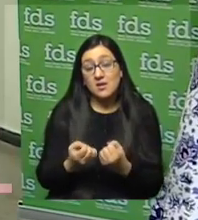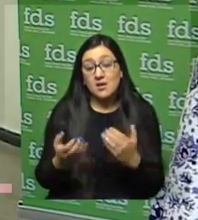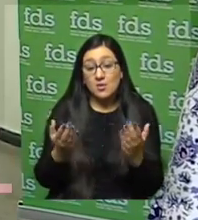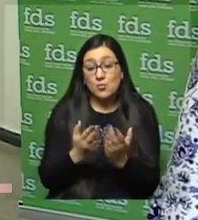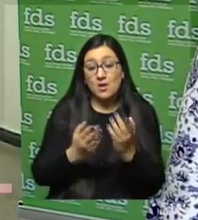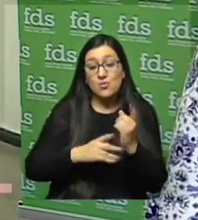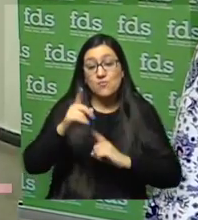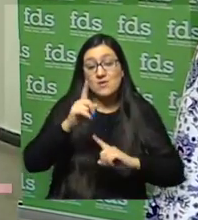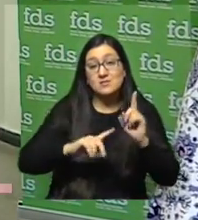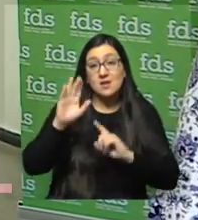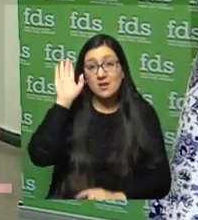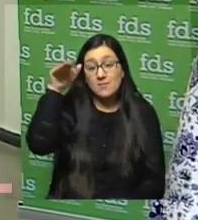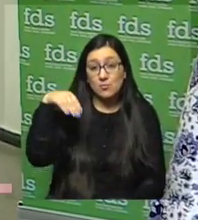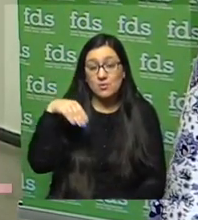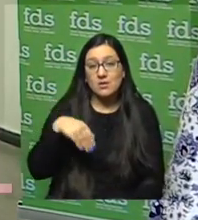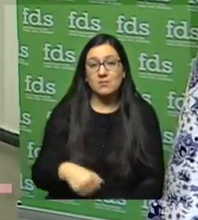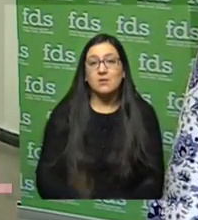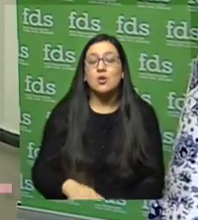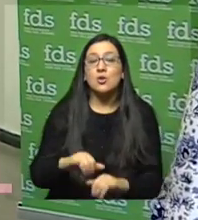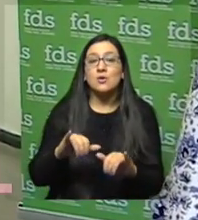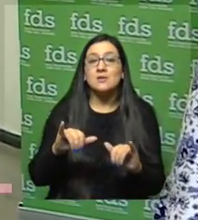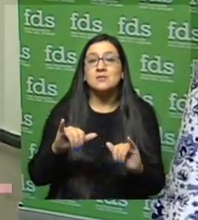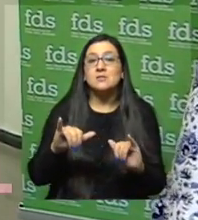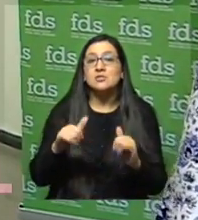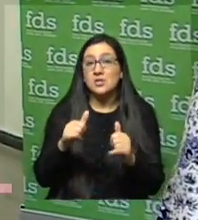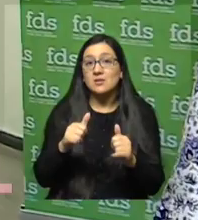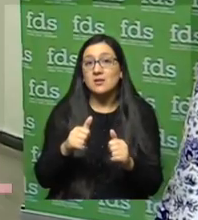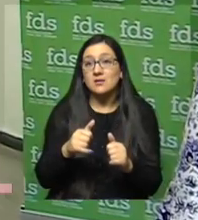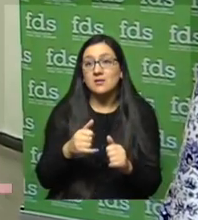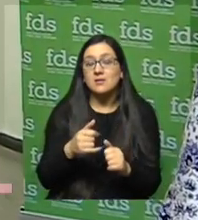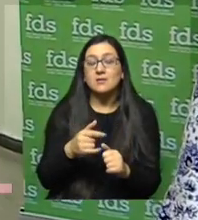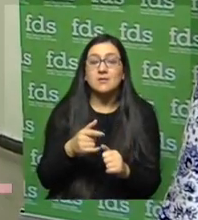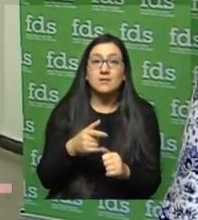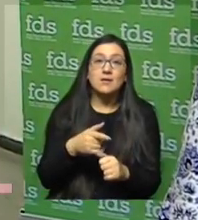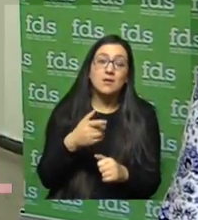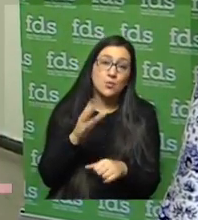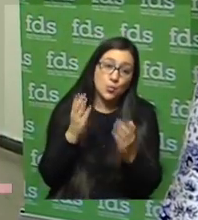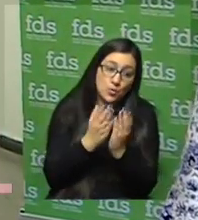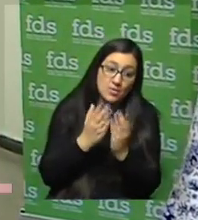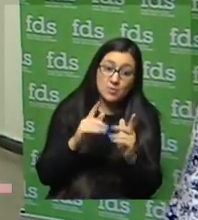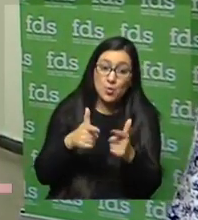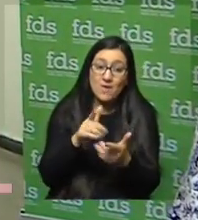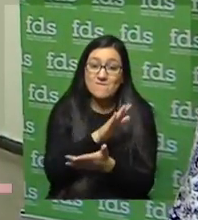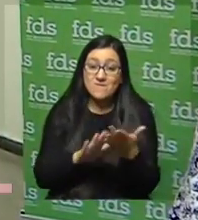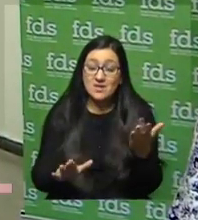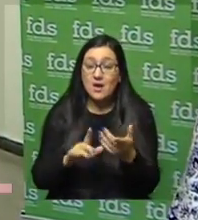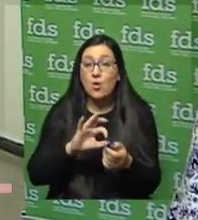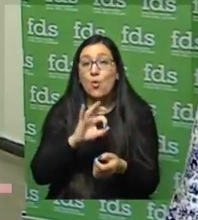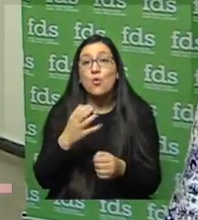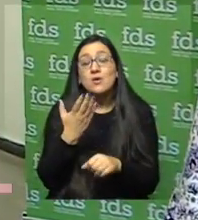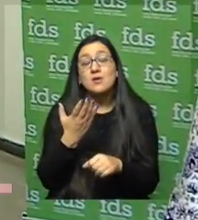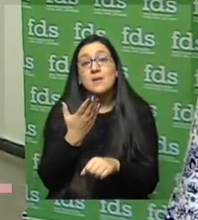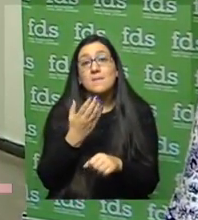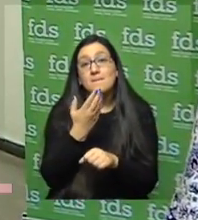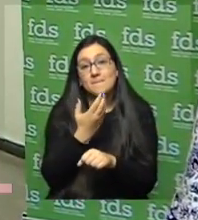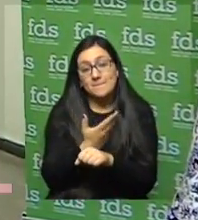en la Universidad de la República, quienes ya estén cursando, pero no tengan la beca o quienes quieran renovarla.